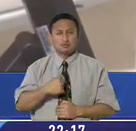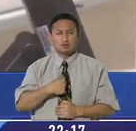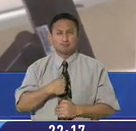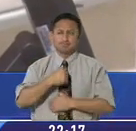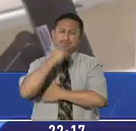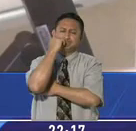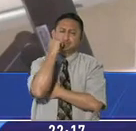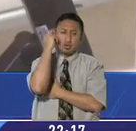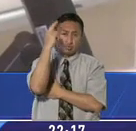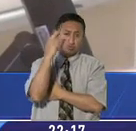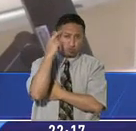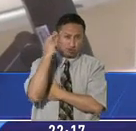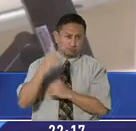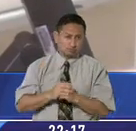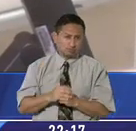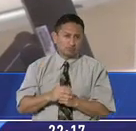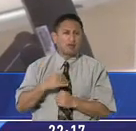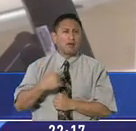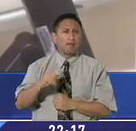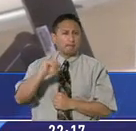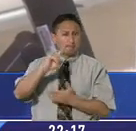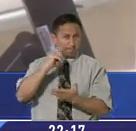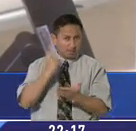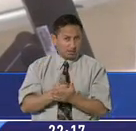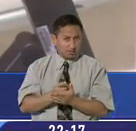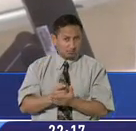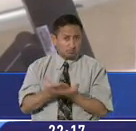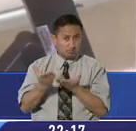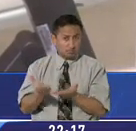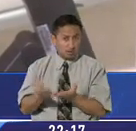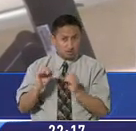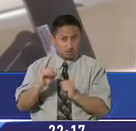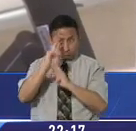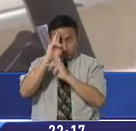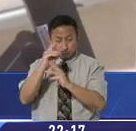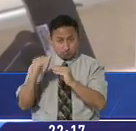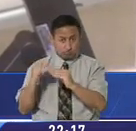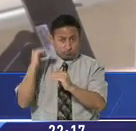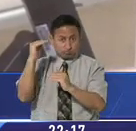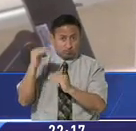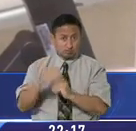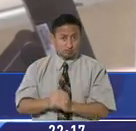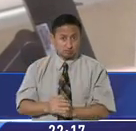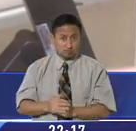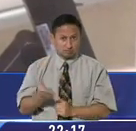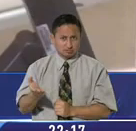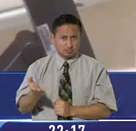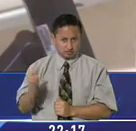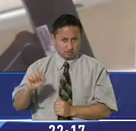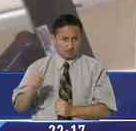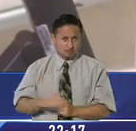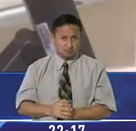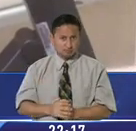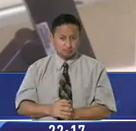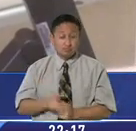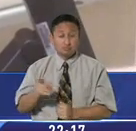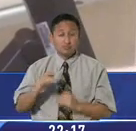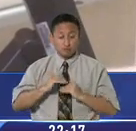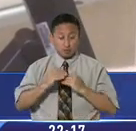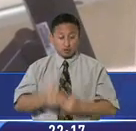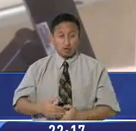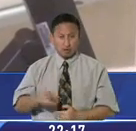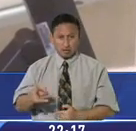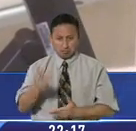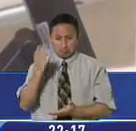pregunto, ¿en verdad esta es la manera de reivindicar a las víctimas de violación? ¿Matando a su propio